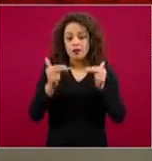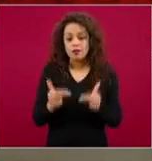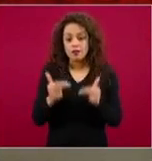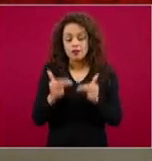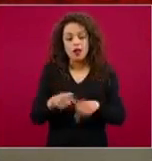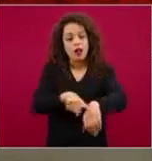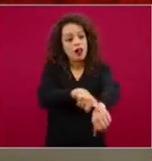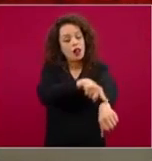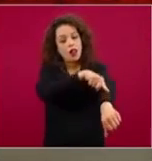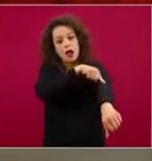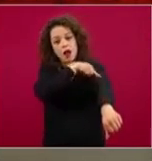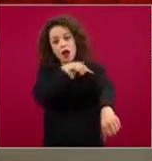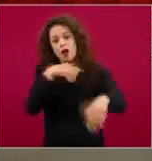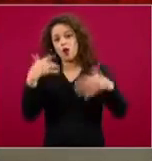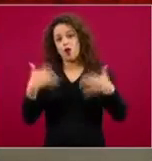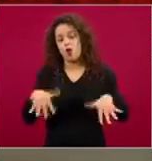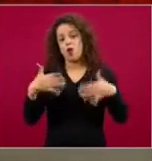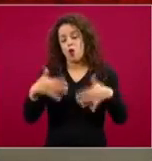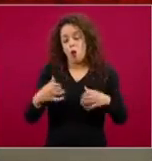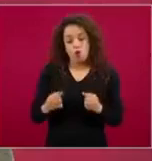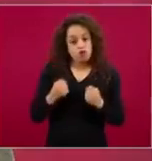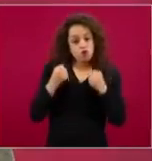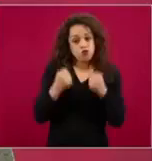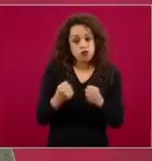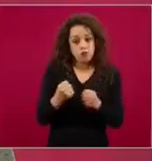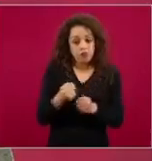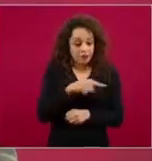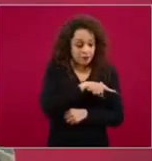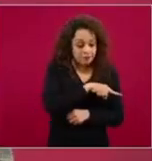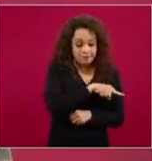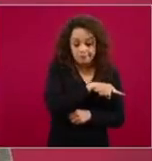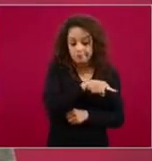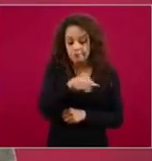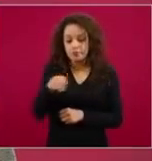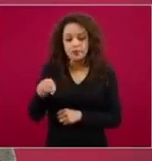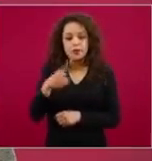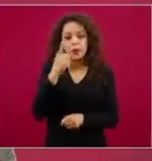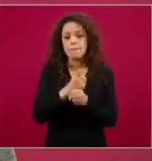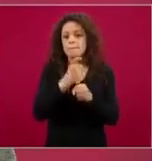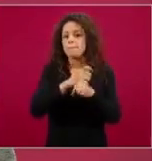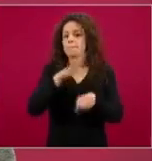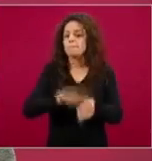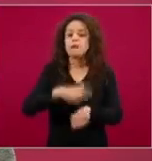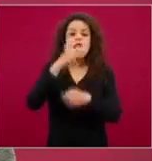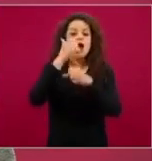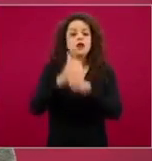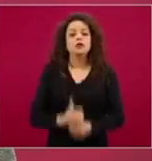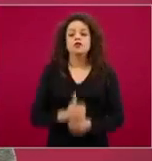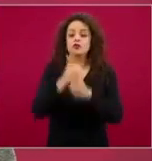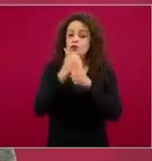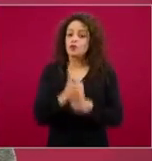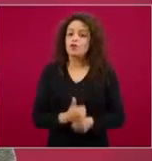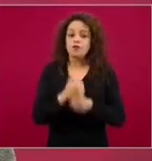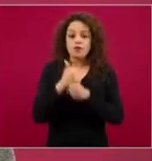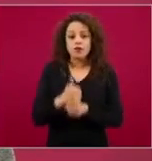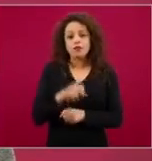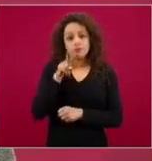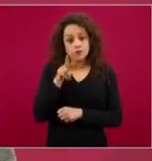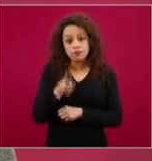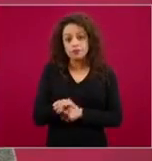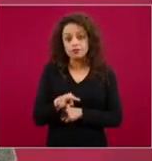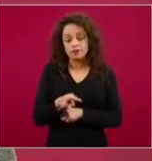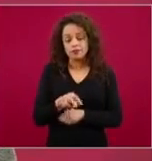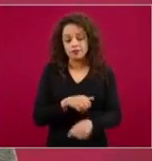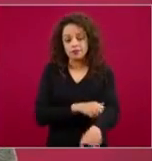prolongado, estas personas son las primeras que van a sufrir. Hay experiencias